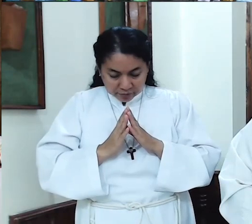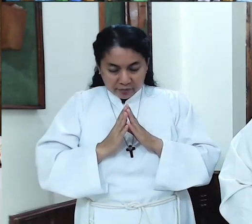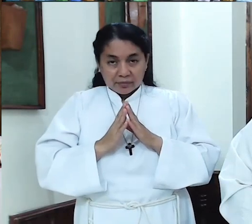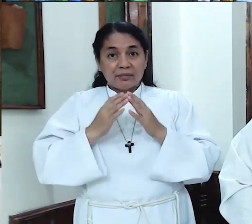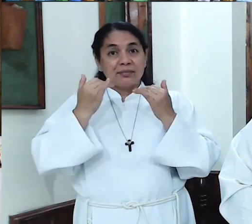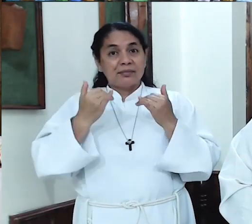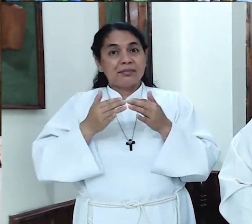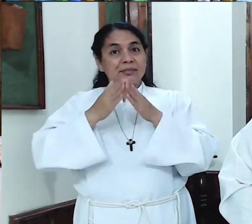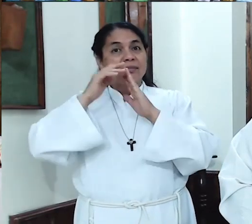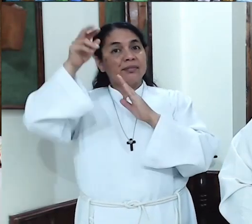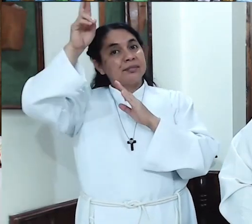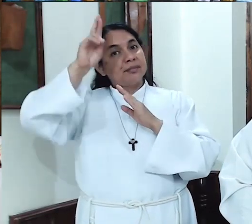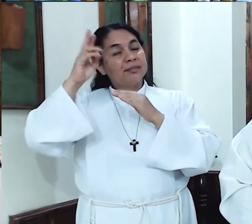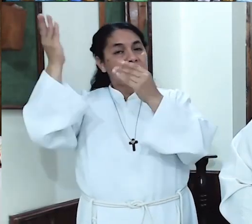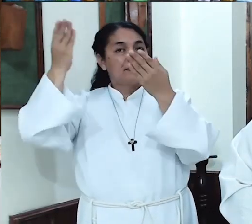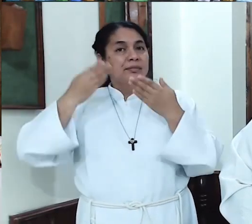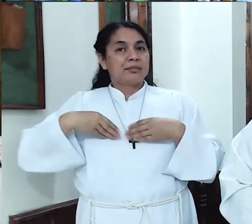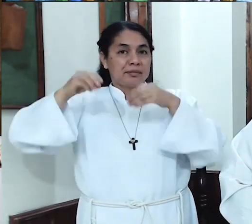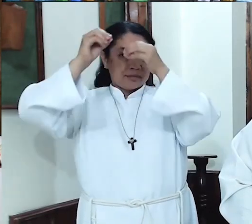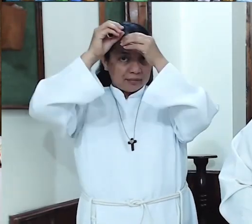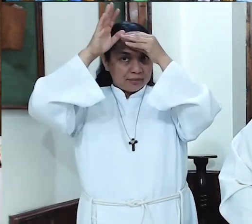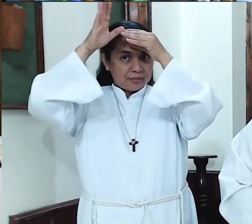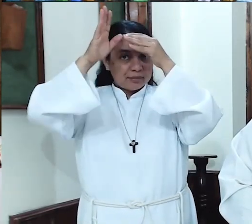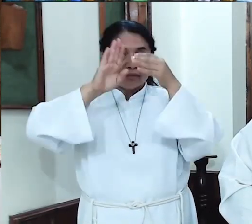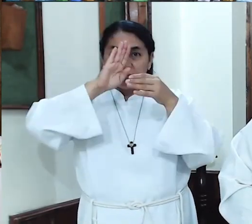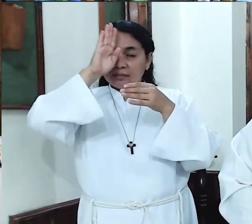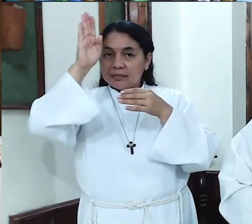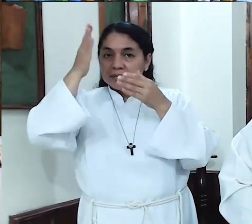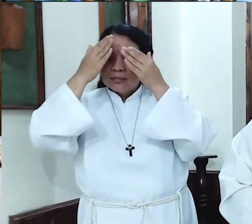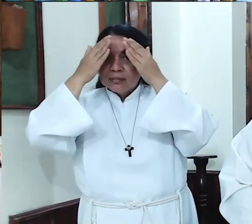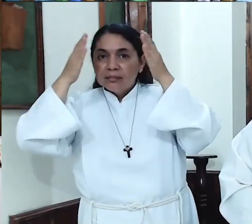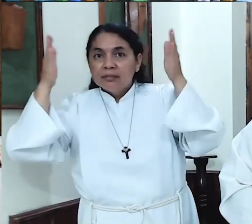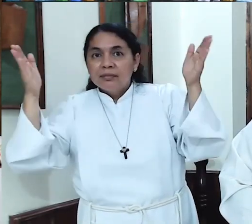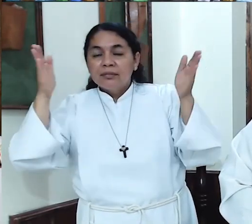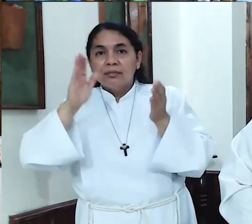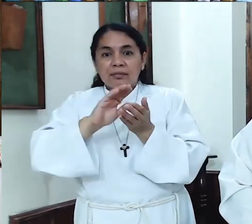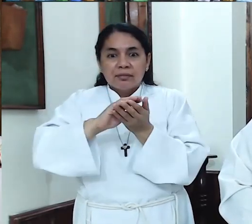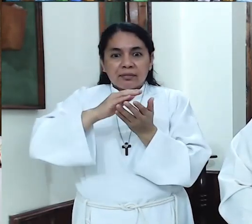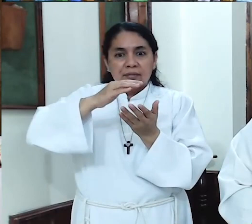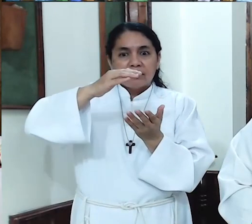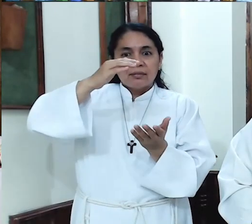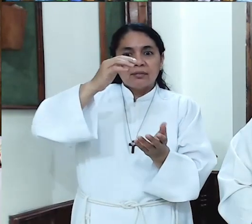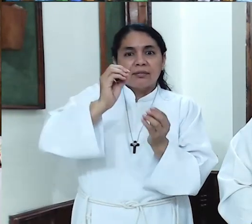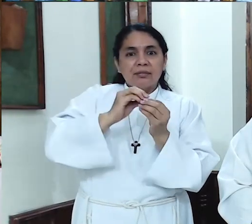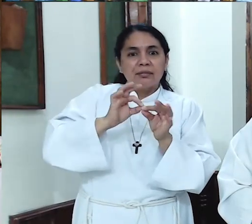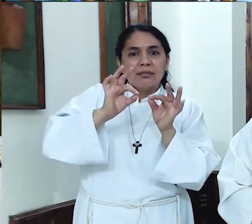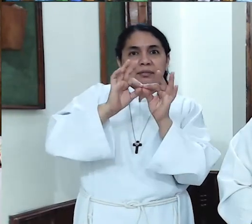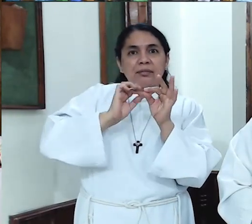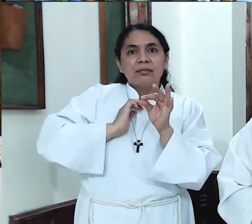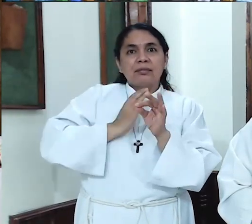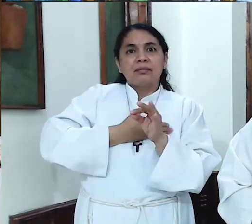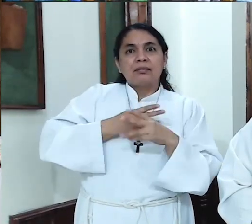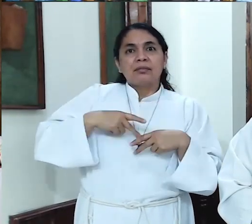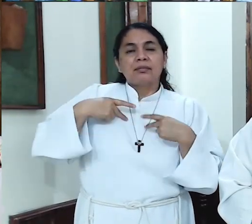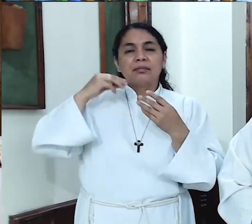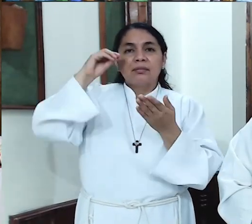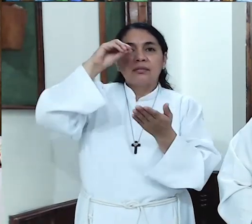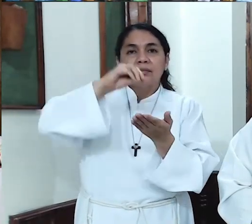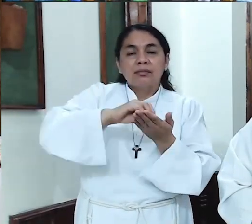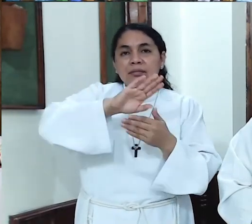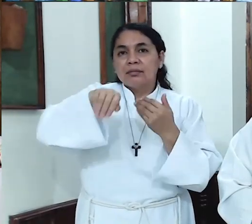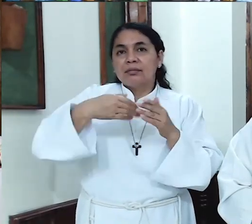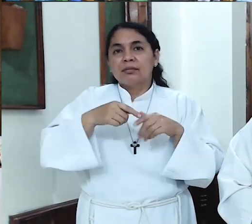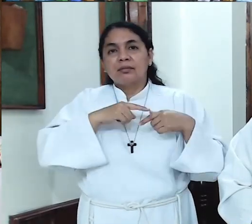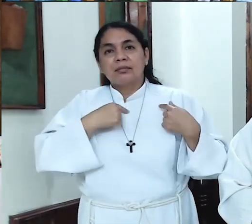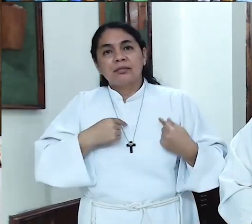Pidamos al Señor que nos dé la sabiduría para descubrir el tesoro de nuestra vida, donde pondremos todo el corazón,